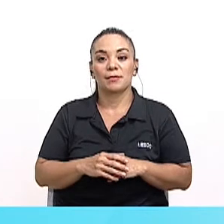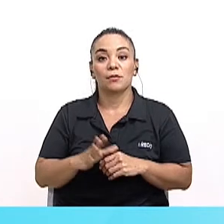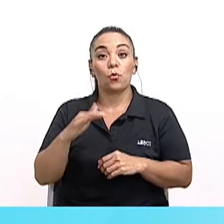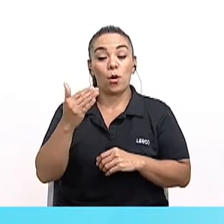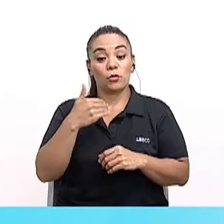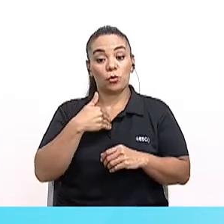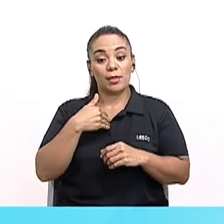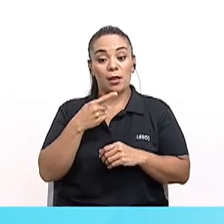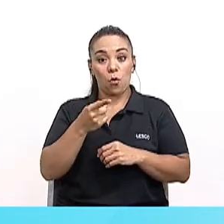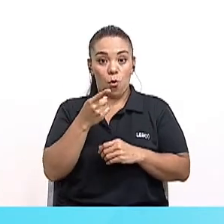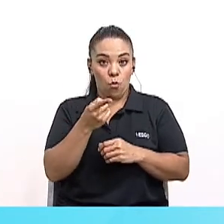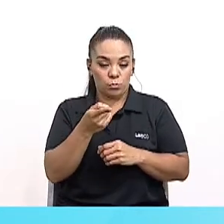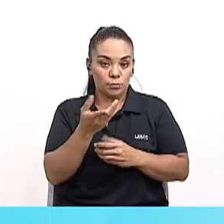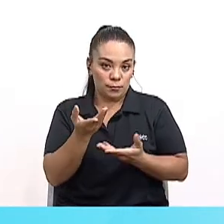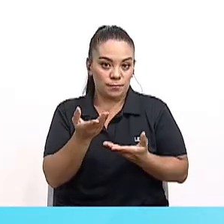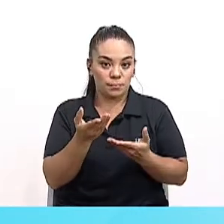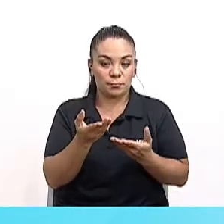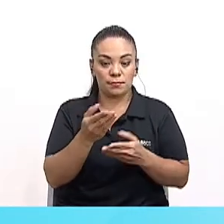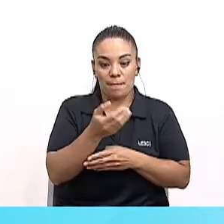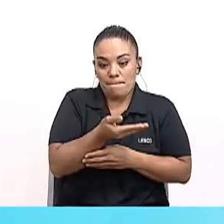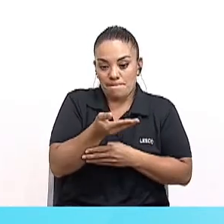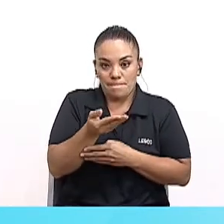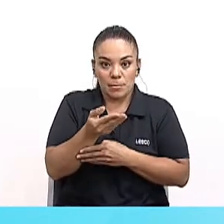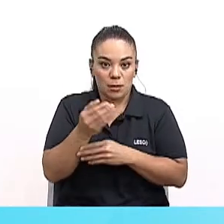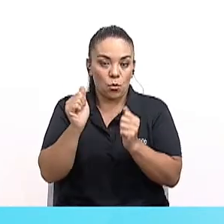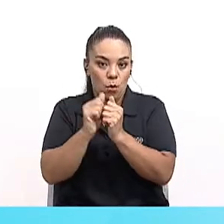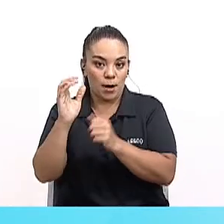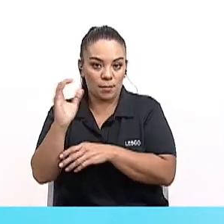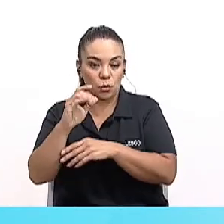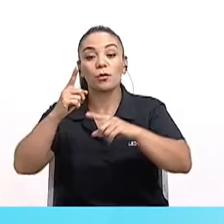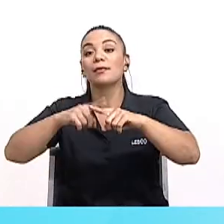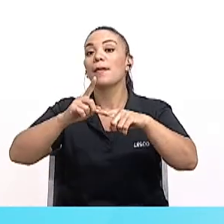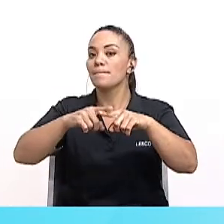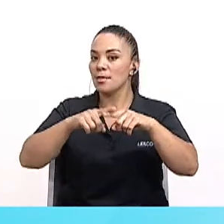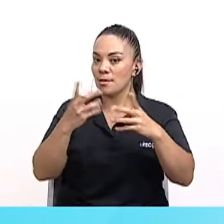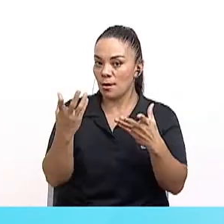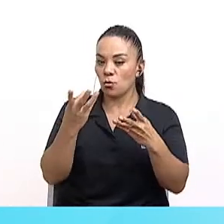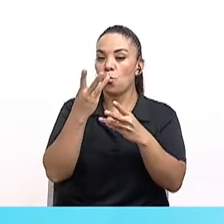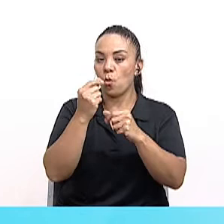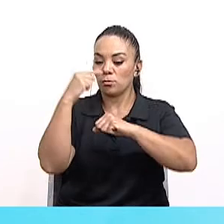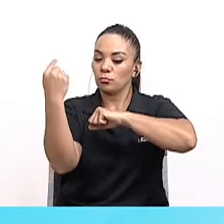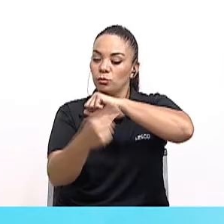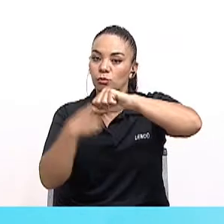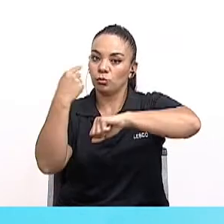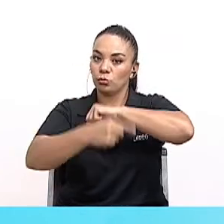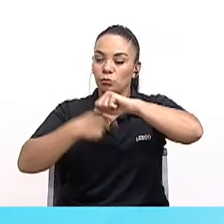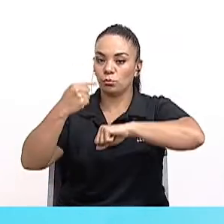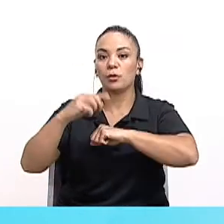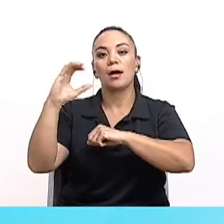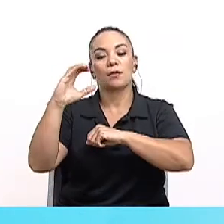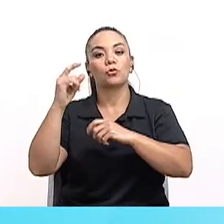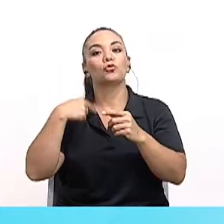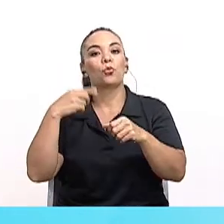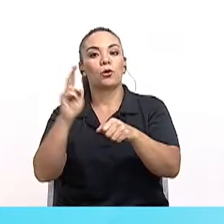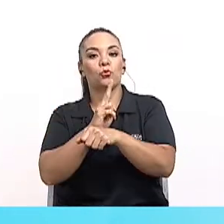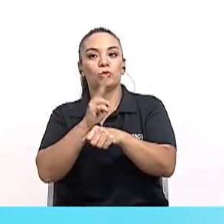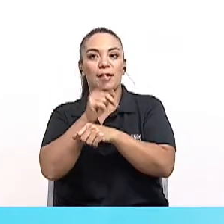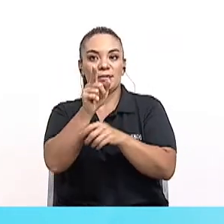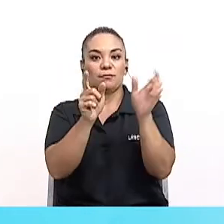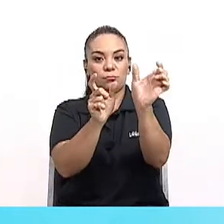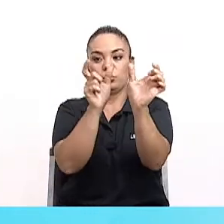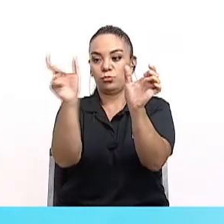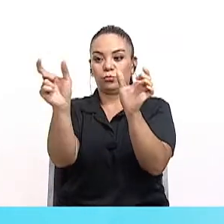orgánico, dependiendo de la cantidad de átomos de carbono que yo tenga, voy a usar estas raíces y cambio la